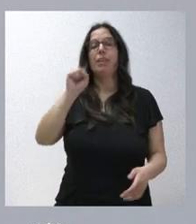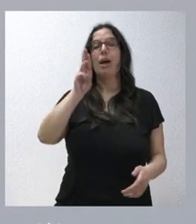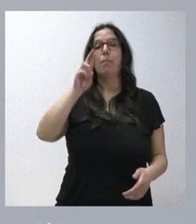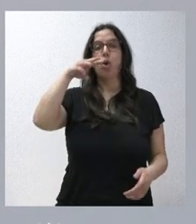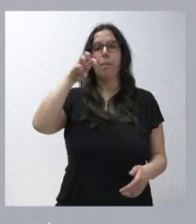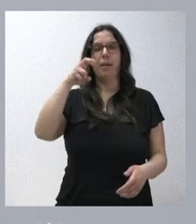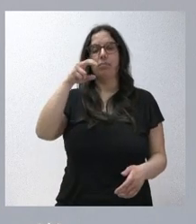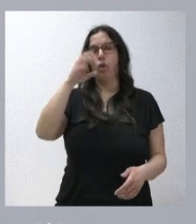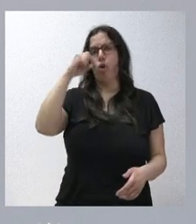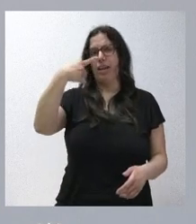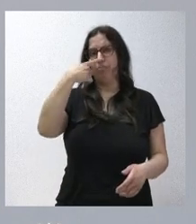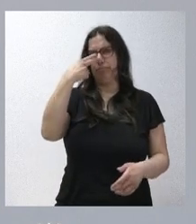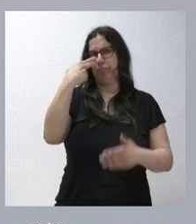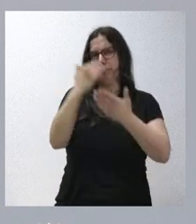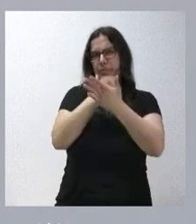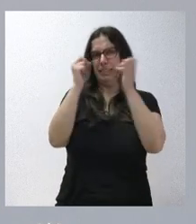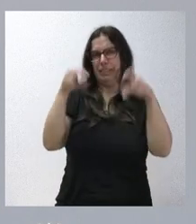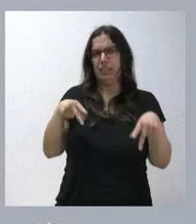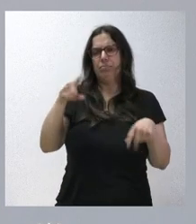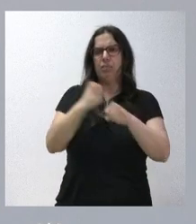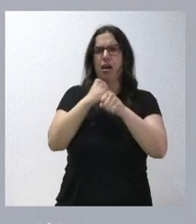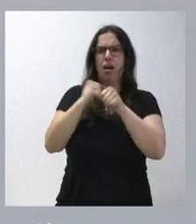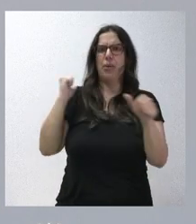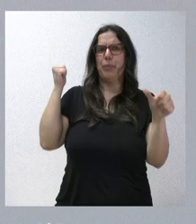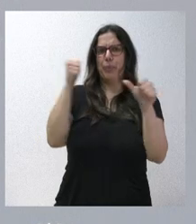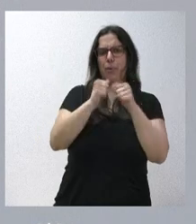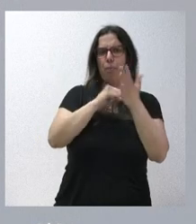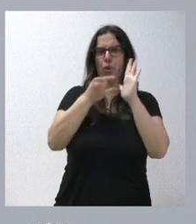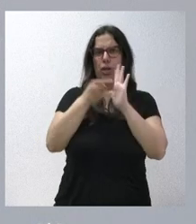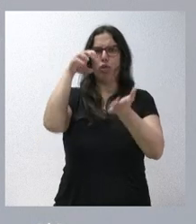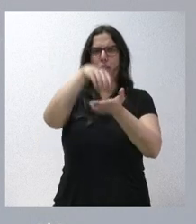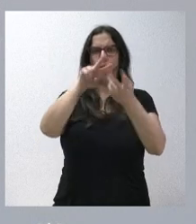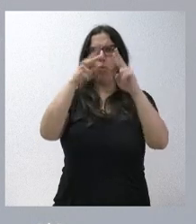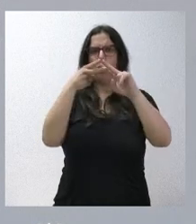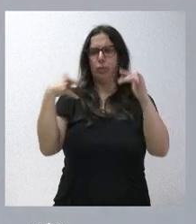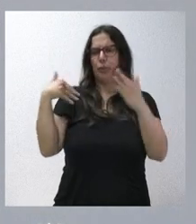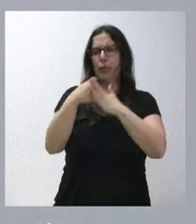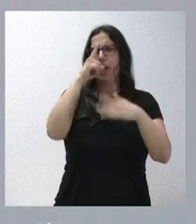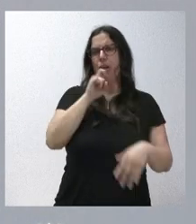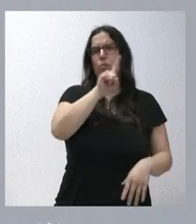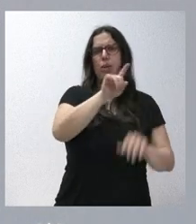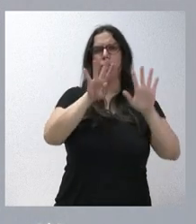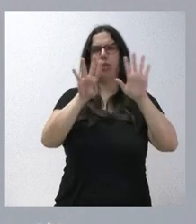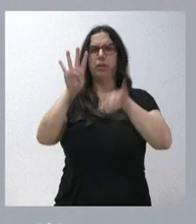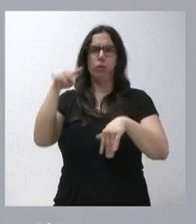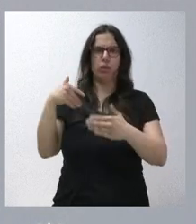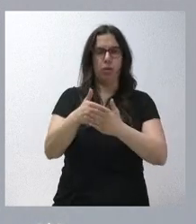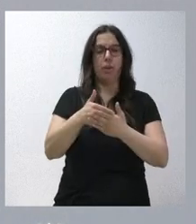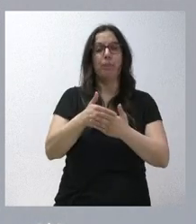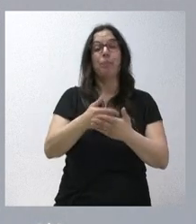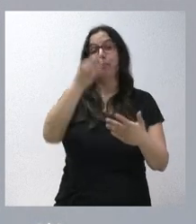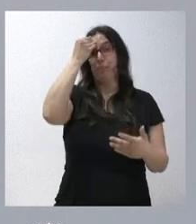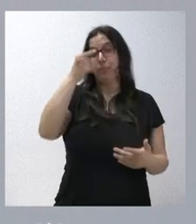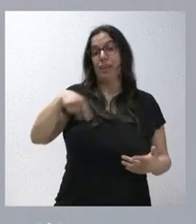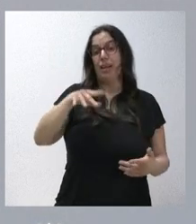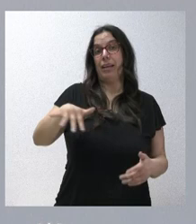sino de lucro que lleva bajando trabajando en el proyecto de puntos de encuentro desde 1994 hay que tener en cuenta que